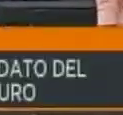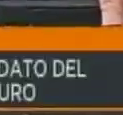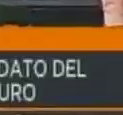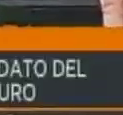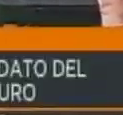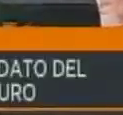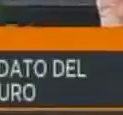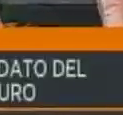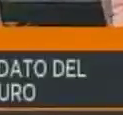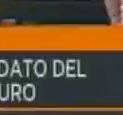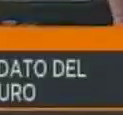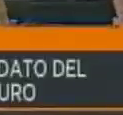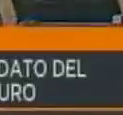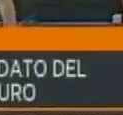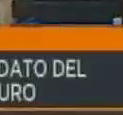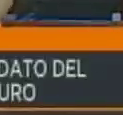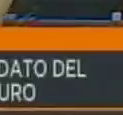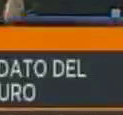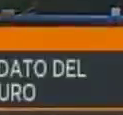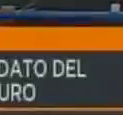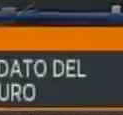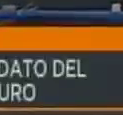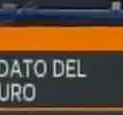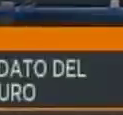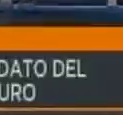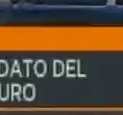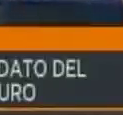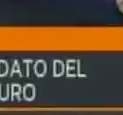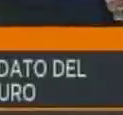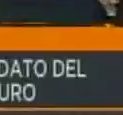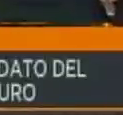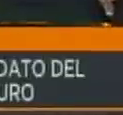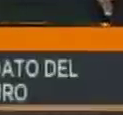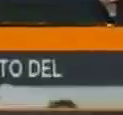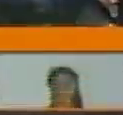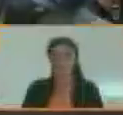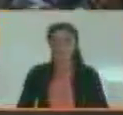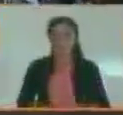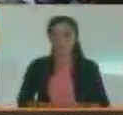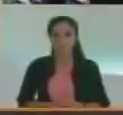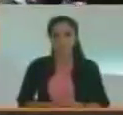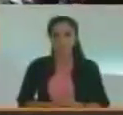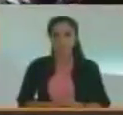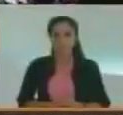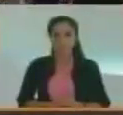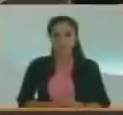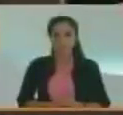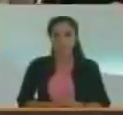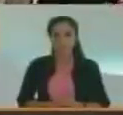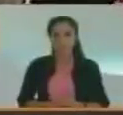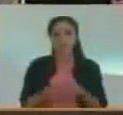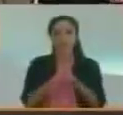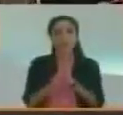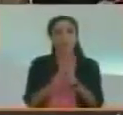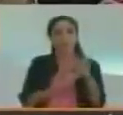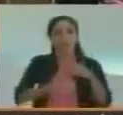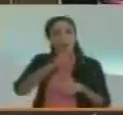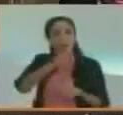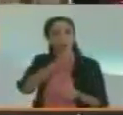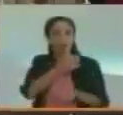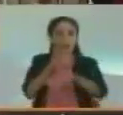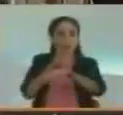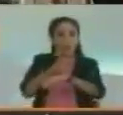Por favor, gobernador Lacapa, vieni qua, bambino. Un micrófono para el gobernador, por